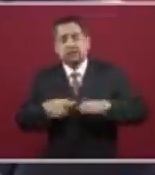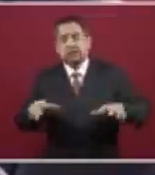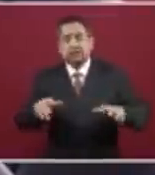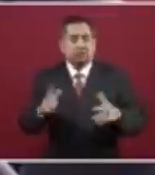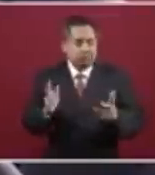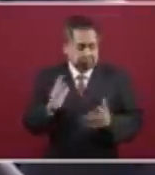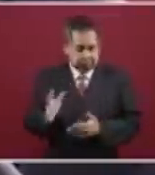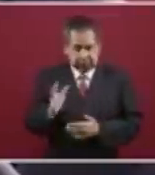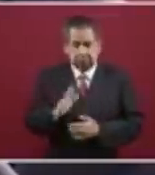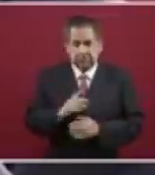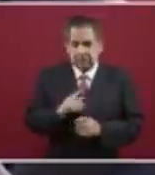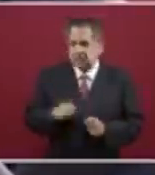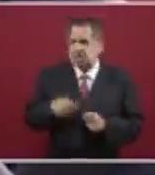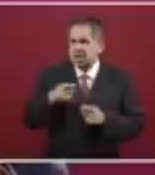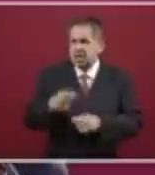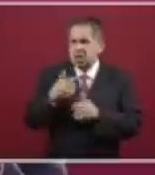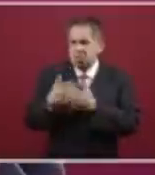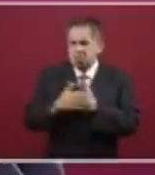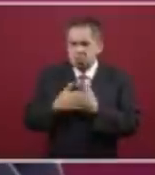y se van a